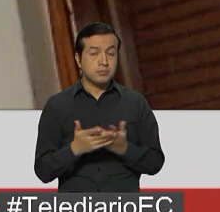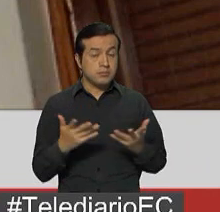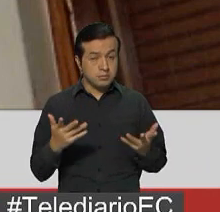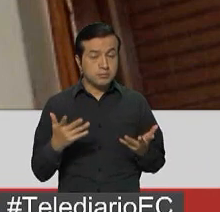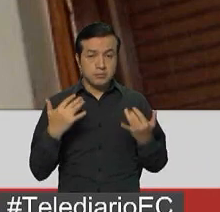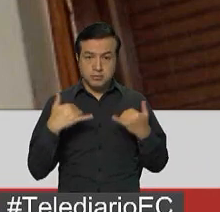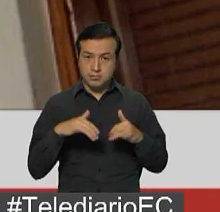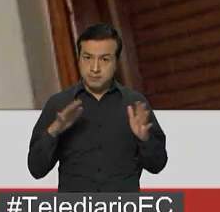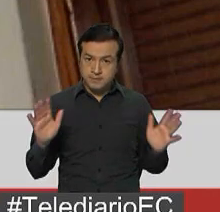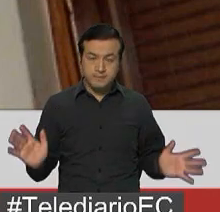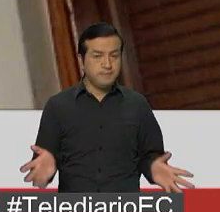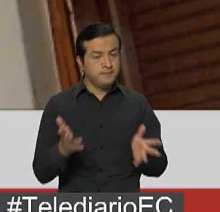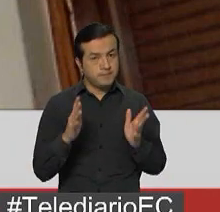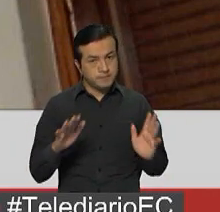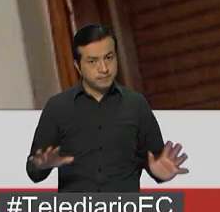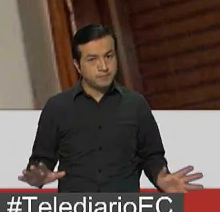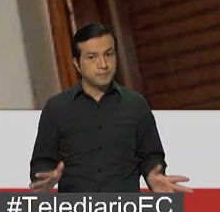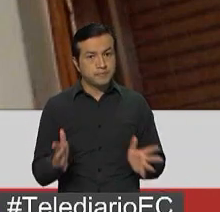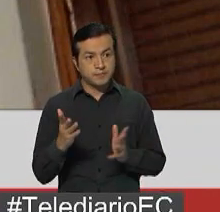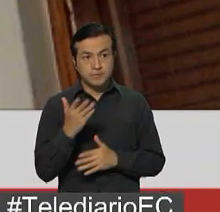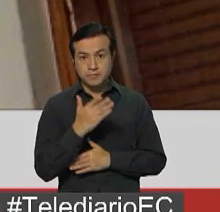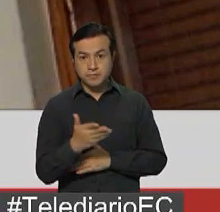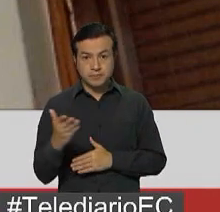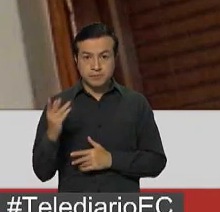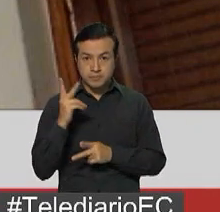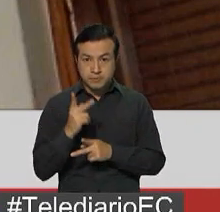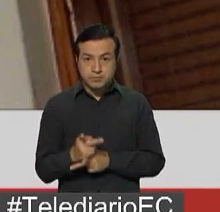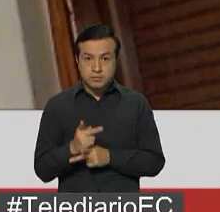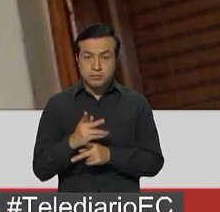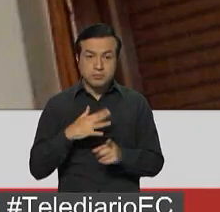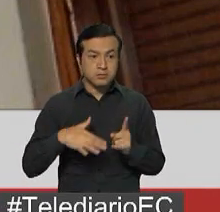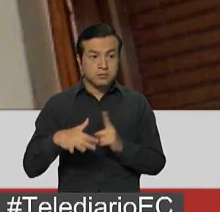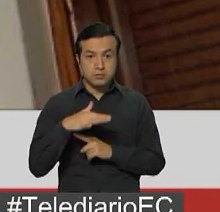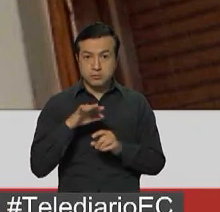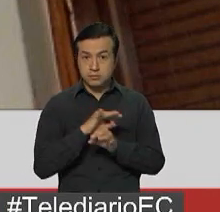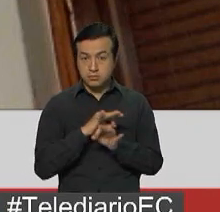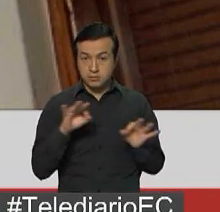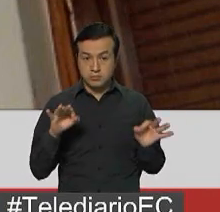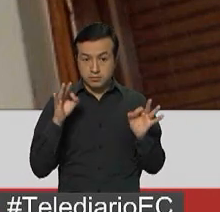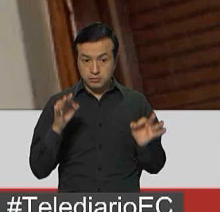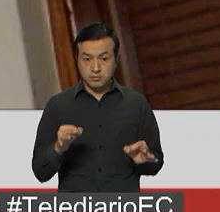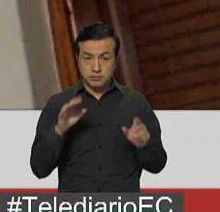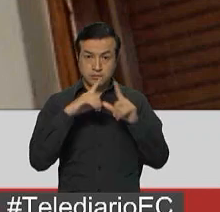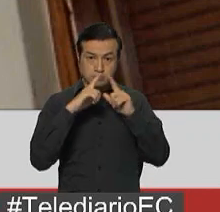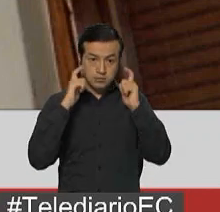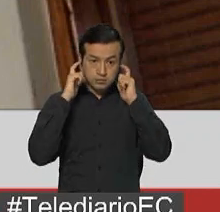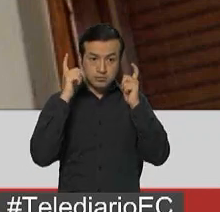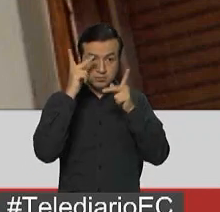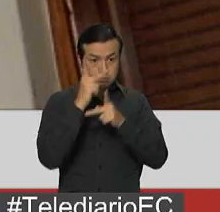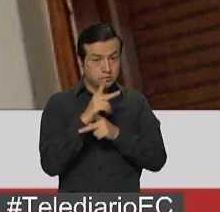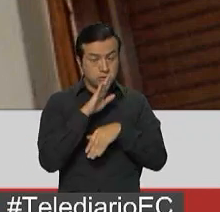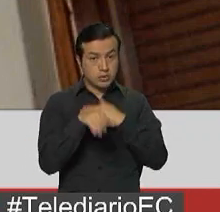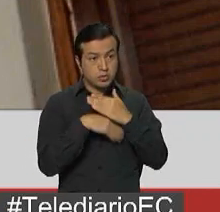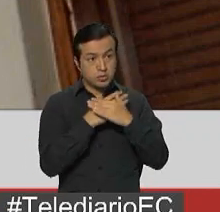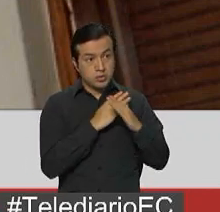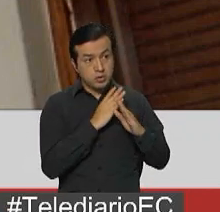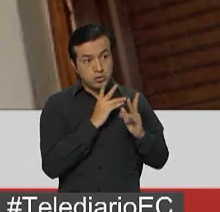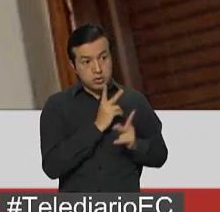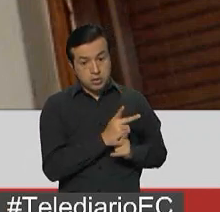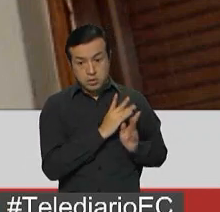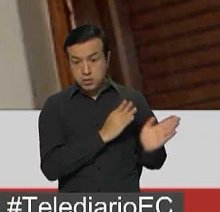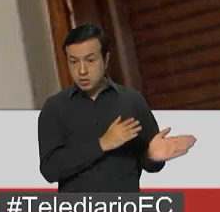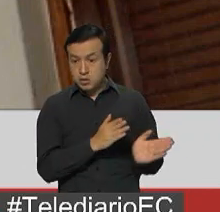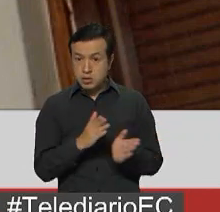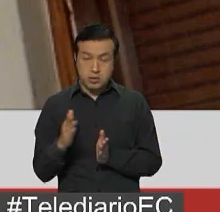impulsar y estas medidas de protección de higiene que ya se han estado dando en estos sectores que acabo de mencionar